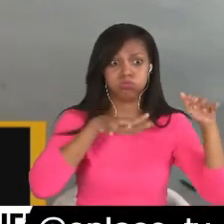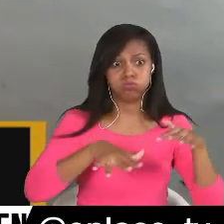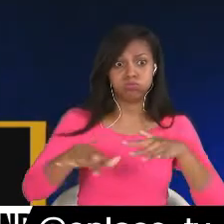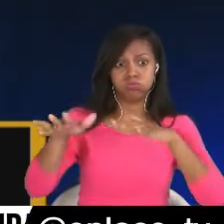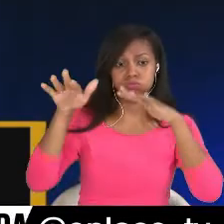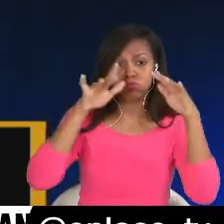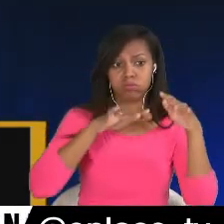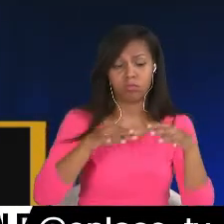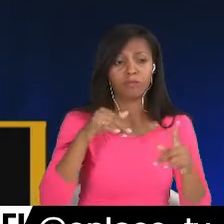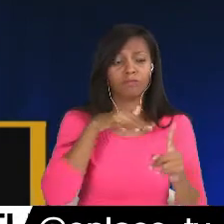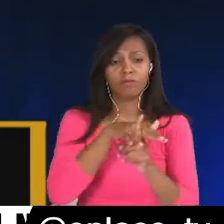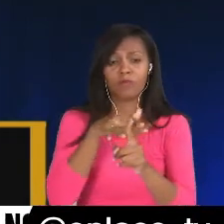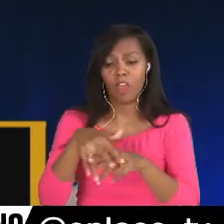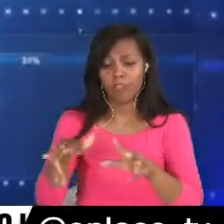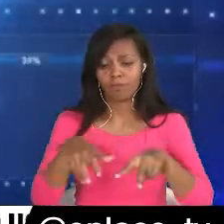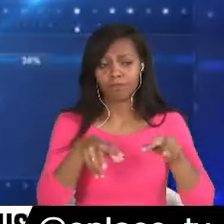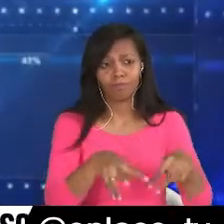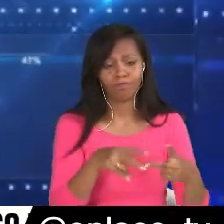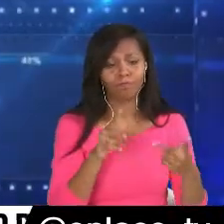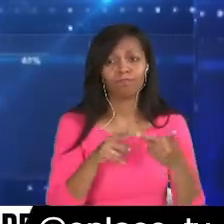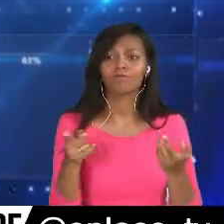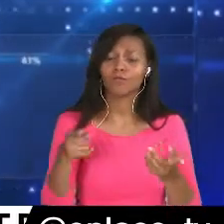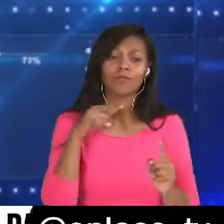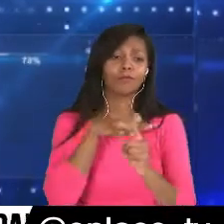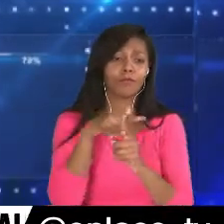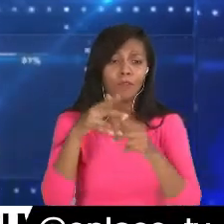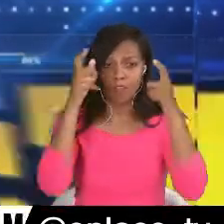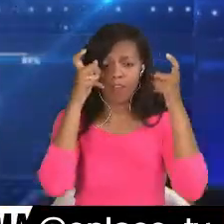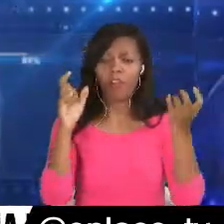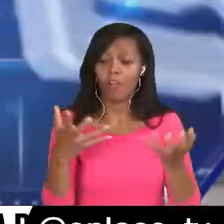y hasta sus propios enseres.